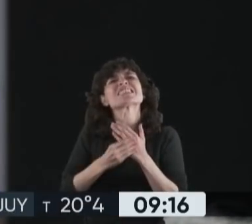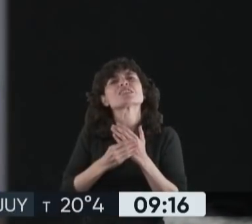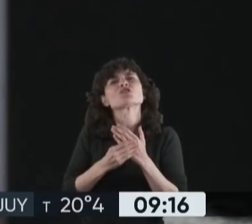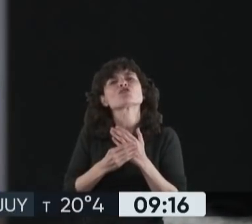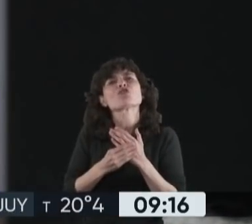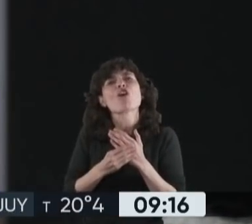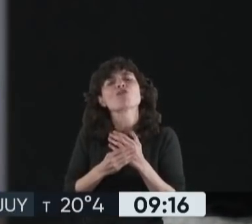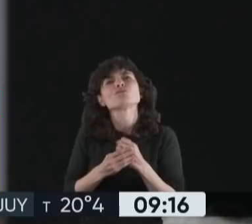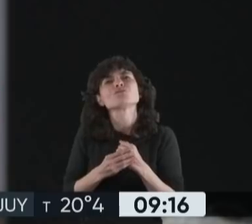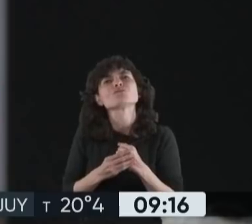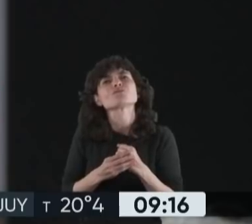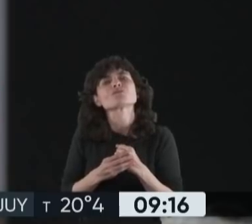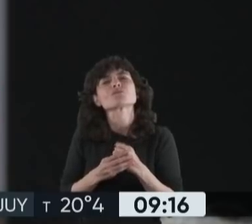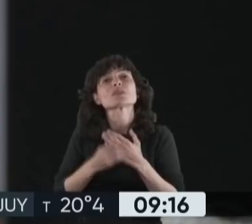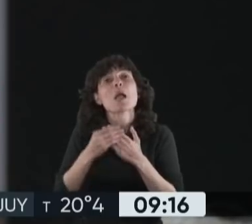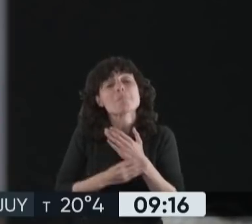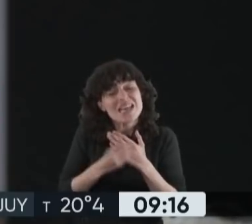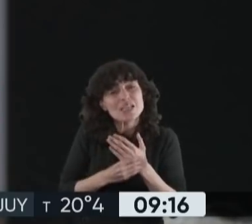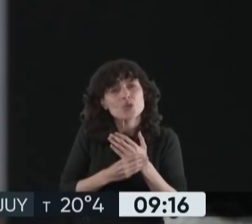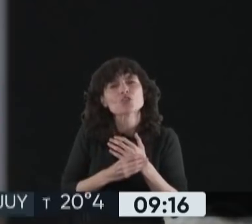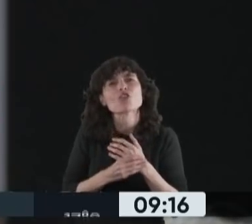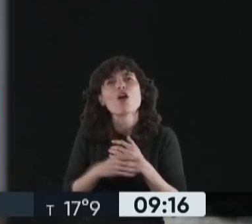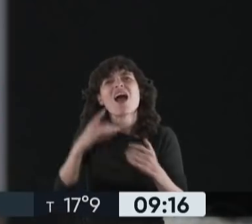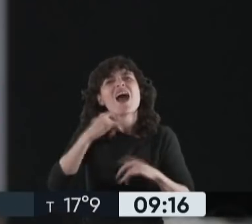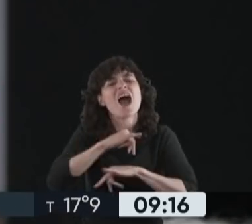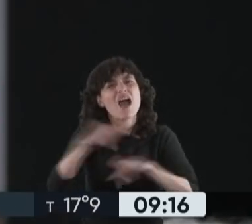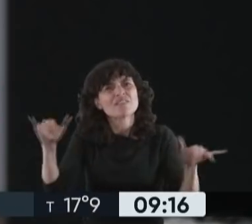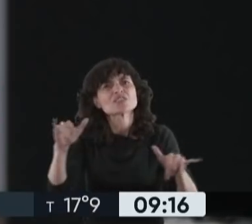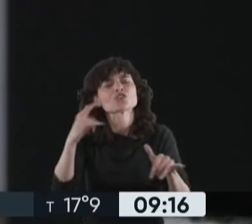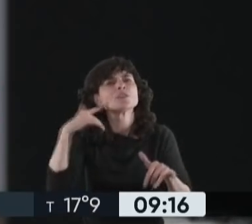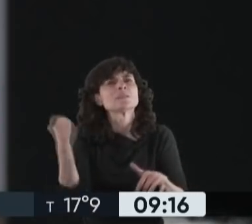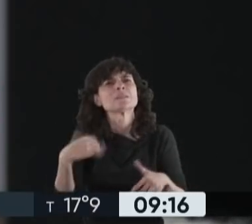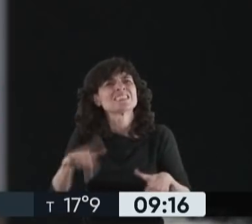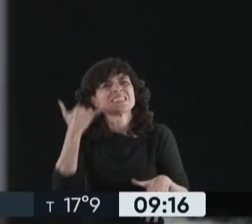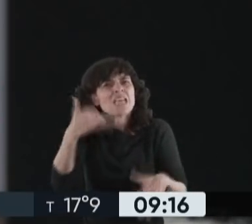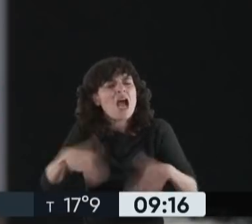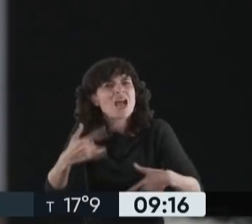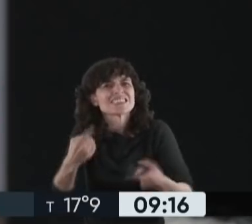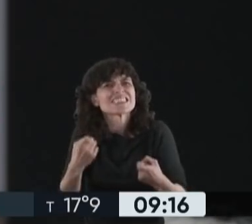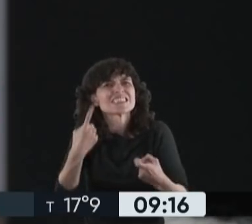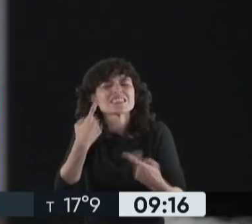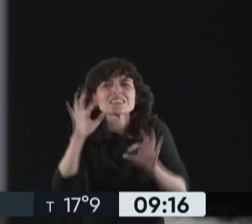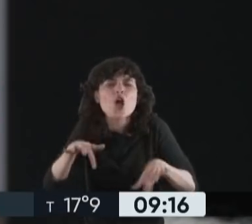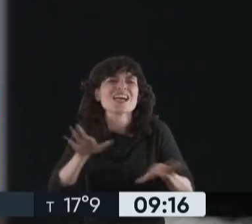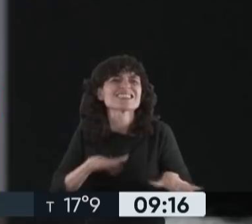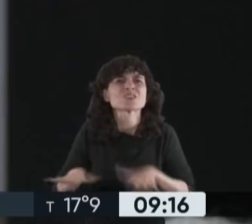titular del vice de Mendiguren planteó la necesidad urgente de que por esta situación